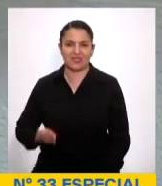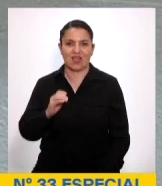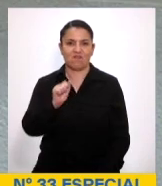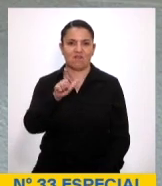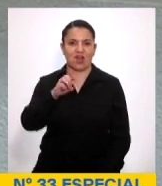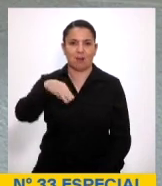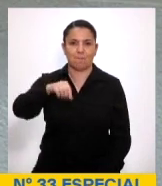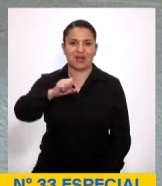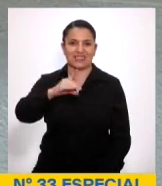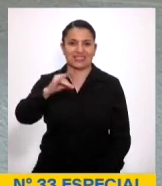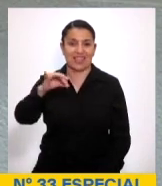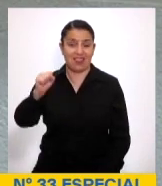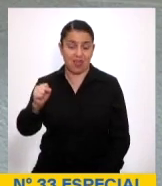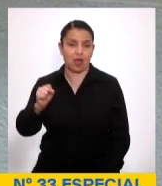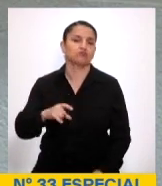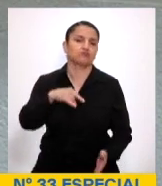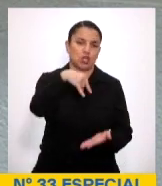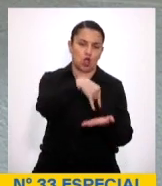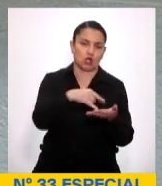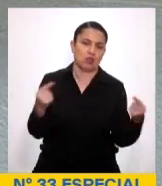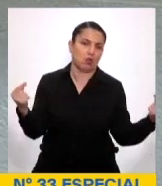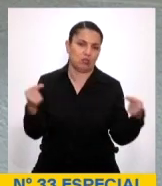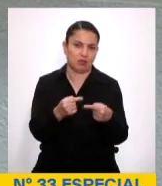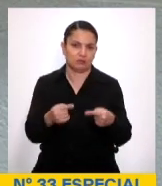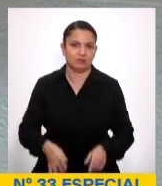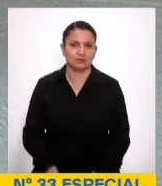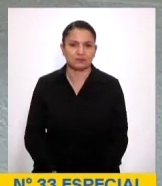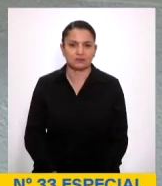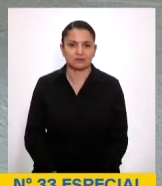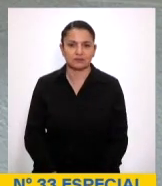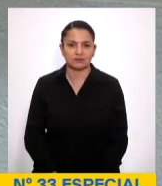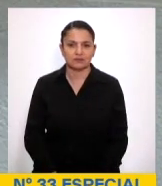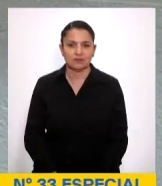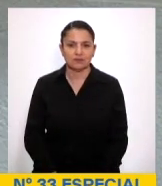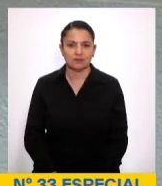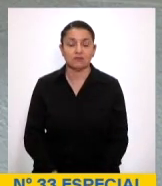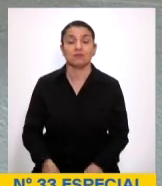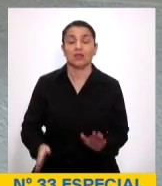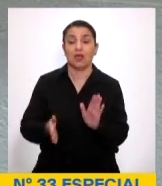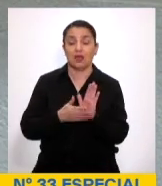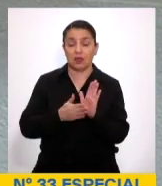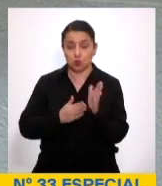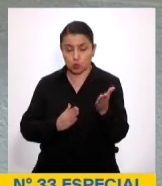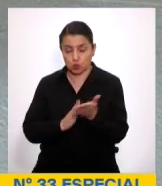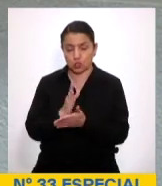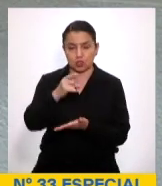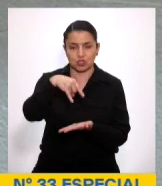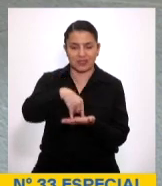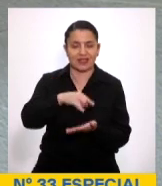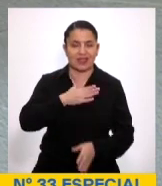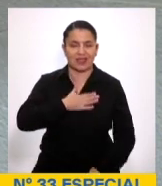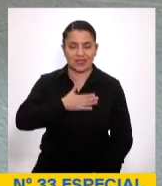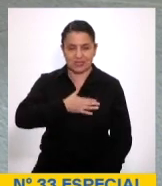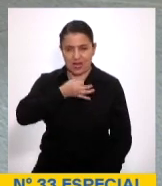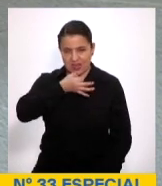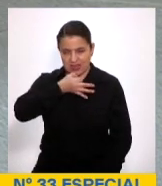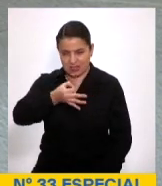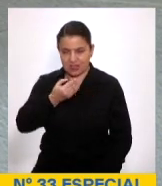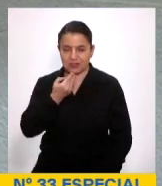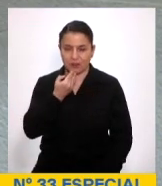Congreso Nacional habiendo dado cuenta de los inicios del Congreso quisiera también